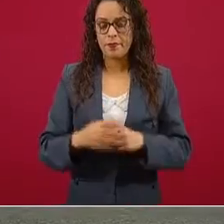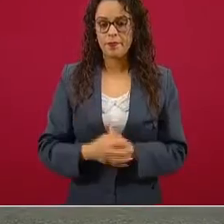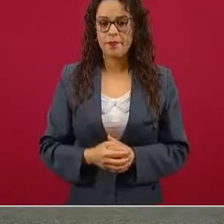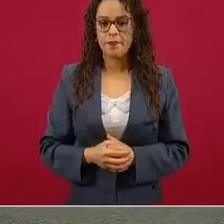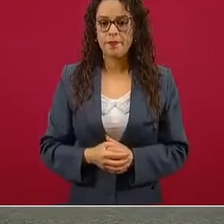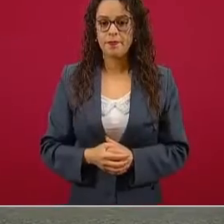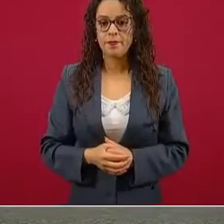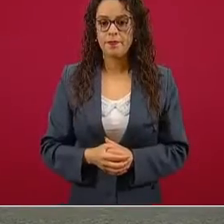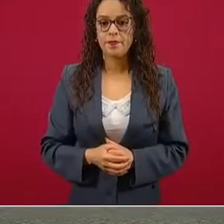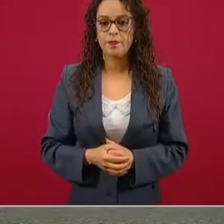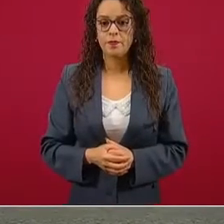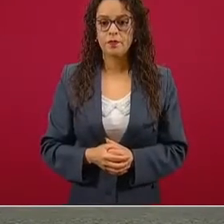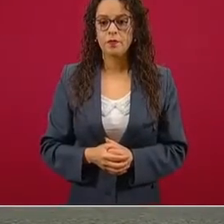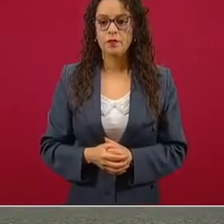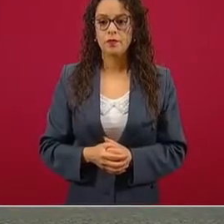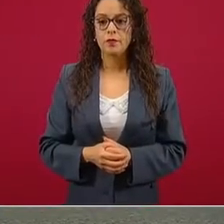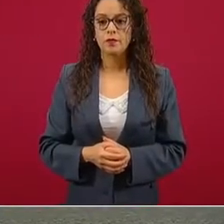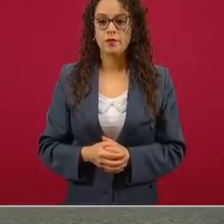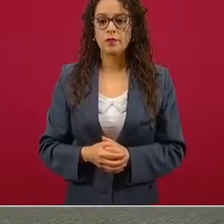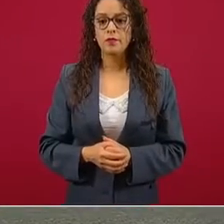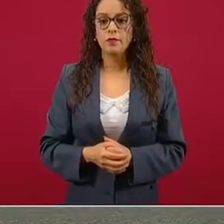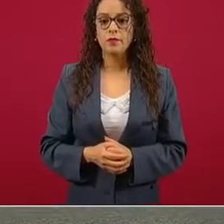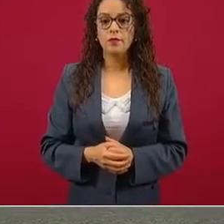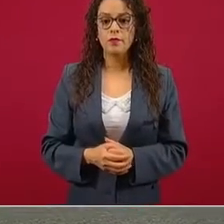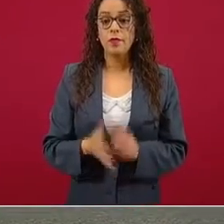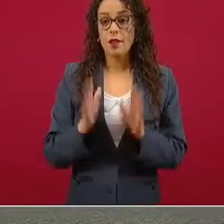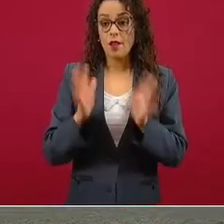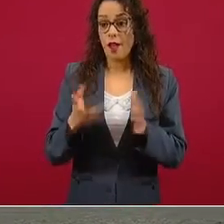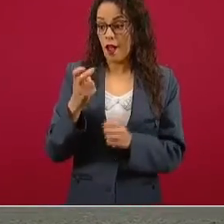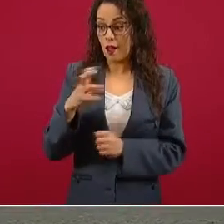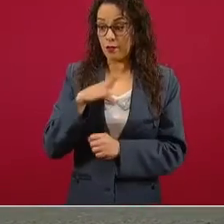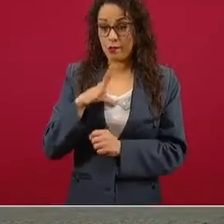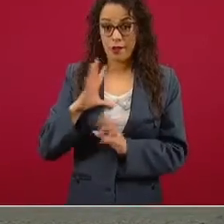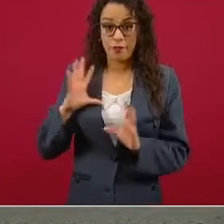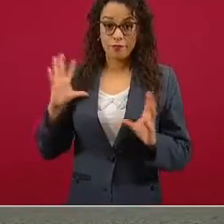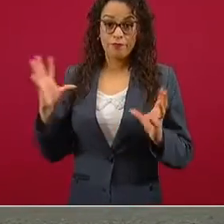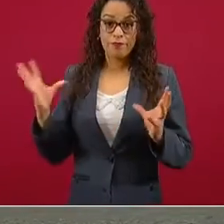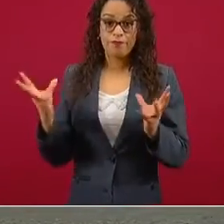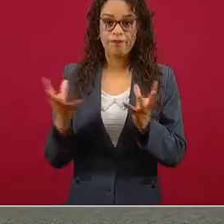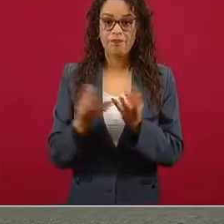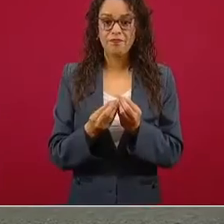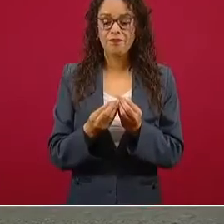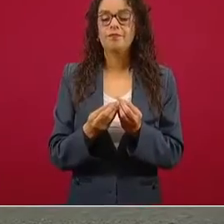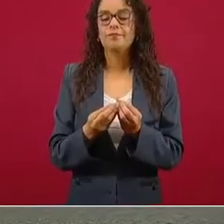Y con todo esto se garantizó que ningún